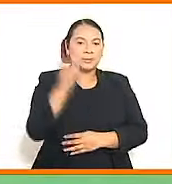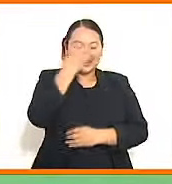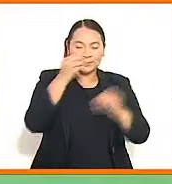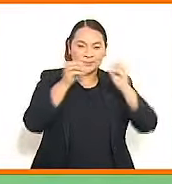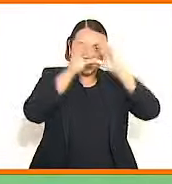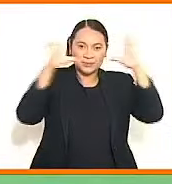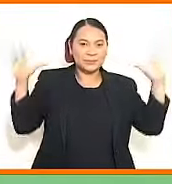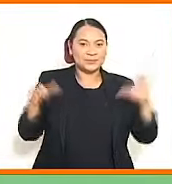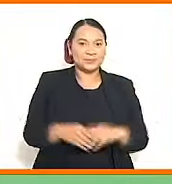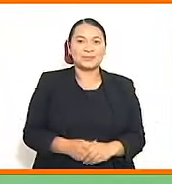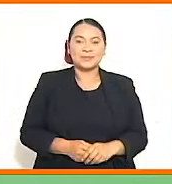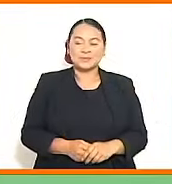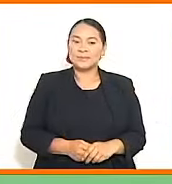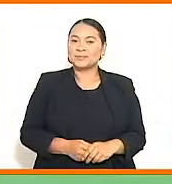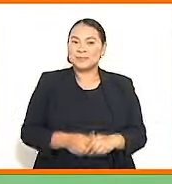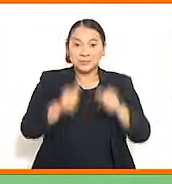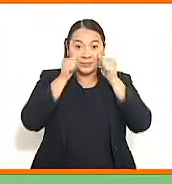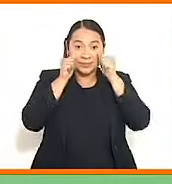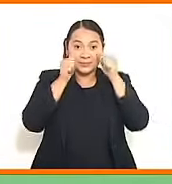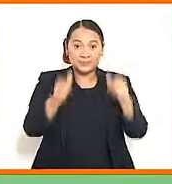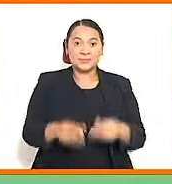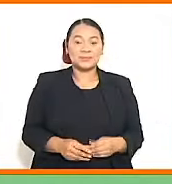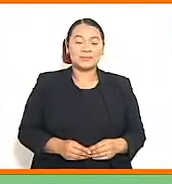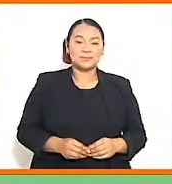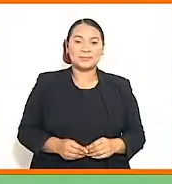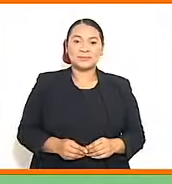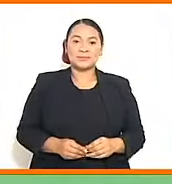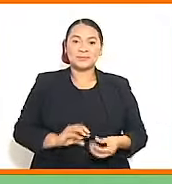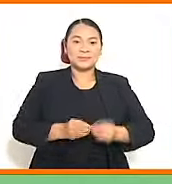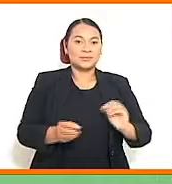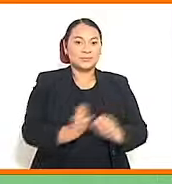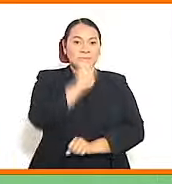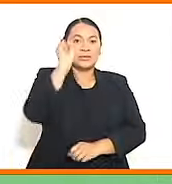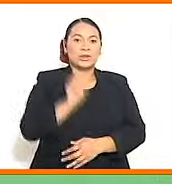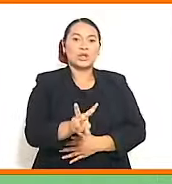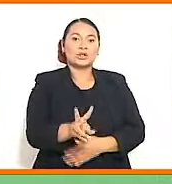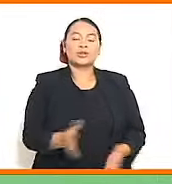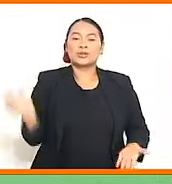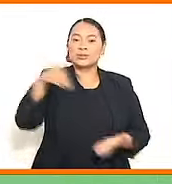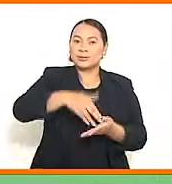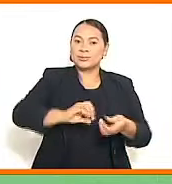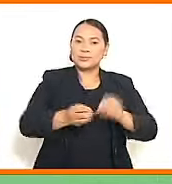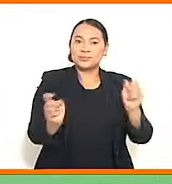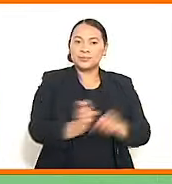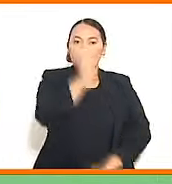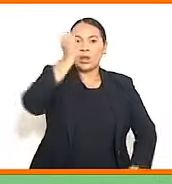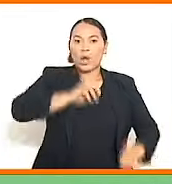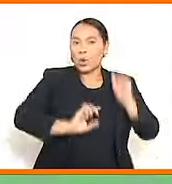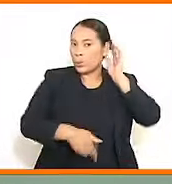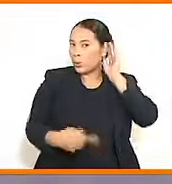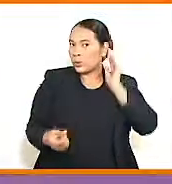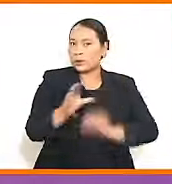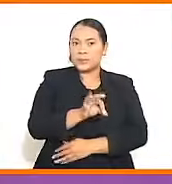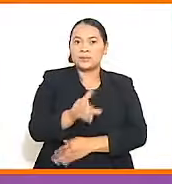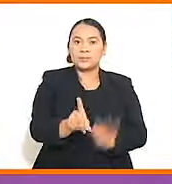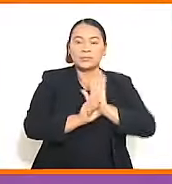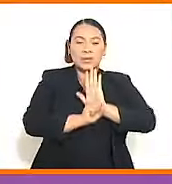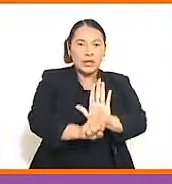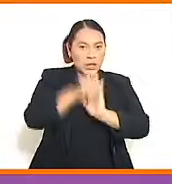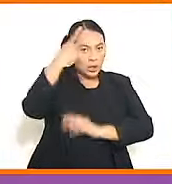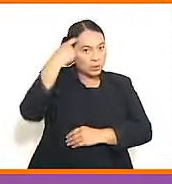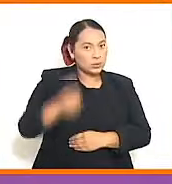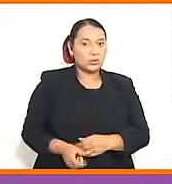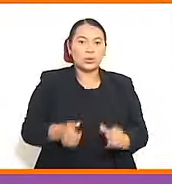sábado. Y este es... atentos. Porque este es el 2, número favorecido para diaria 91, con su símbolo de